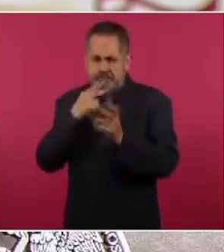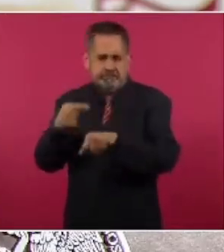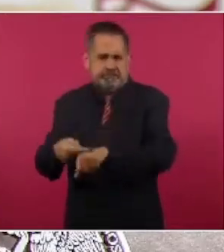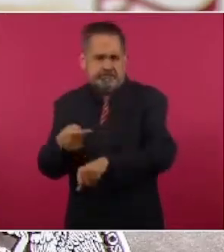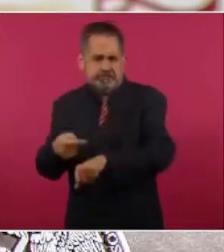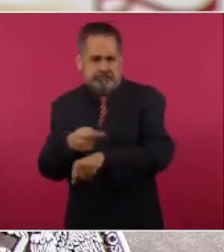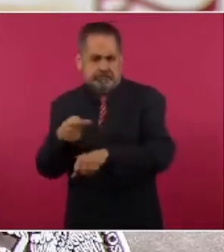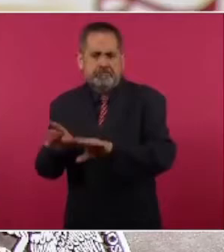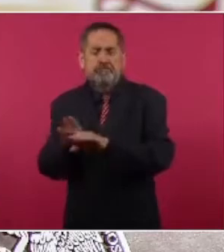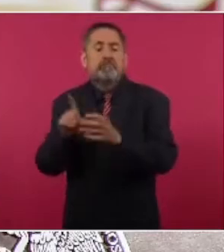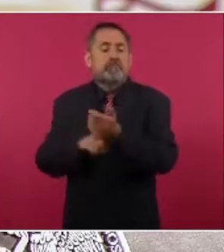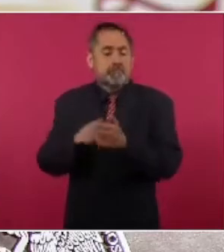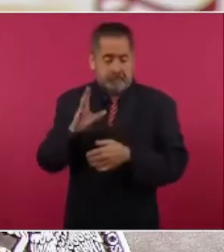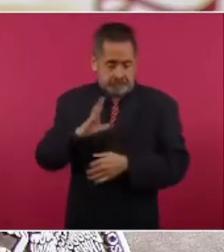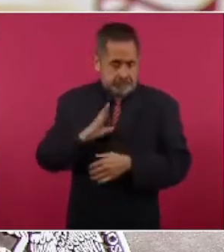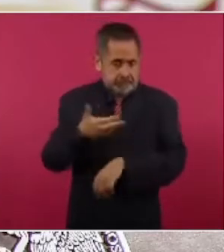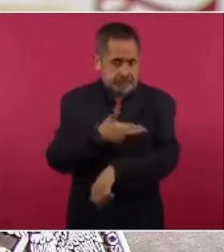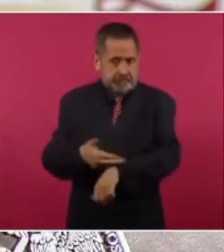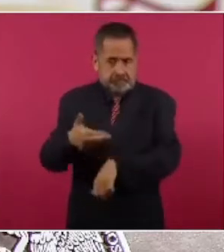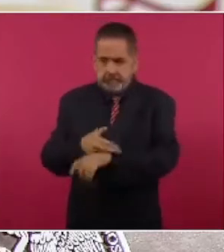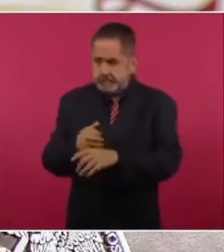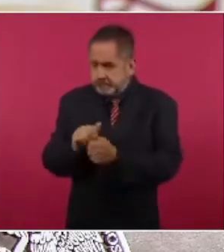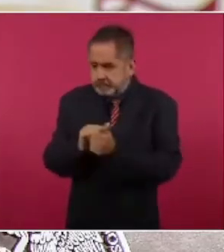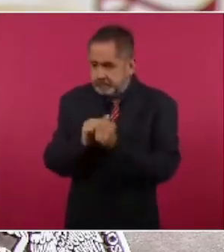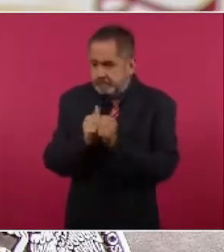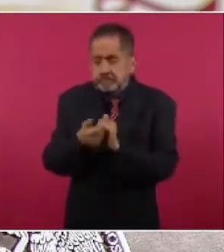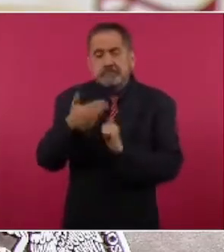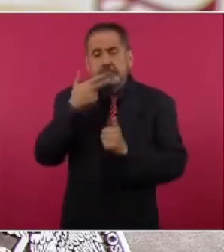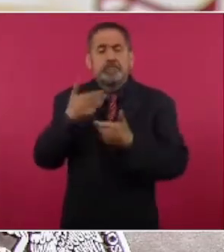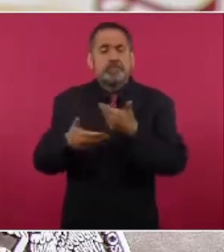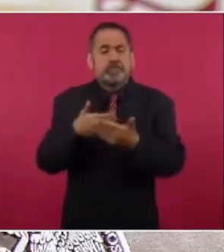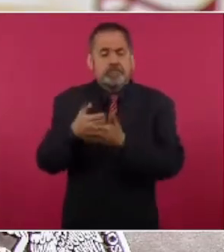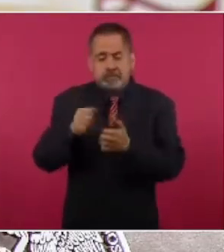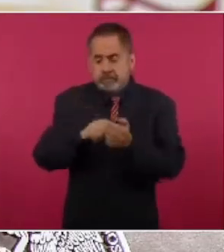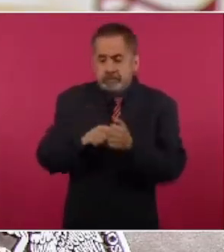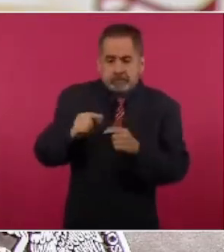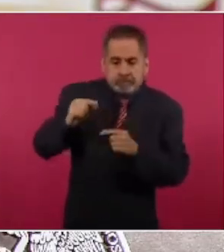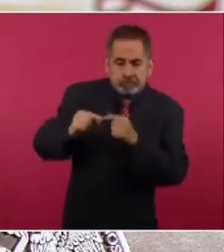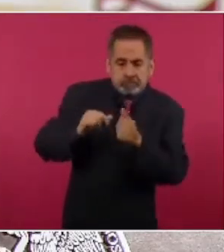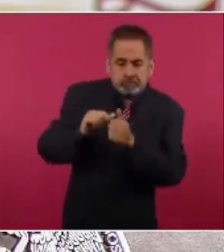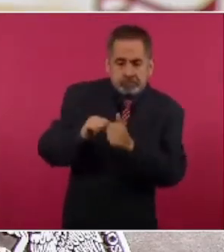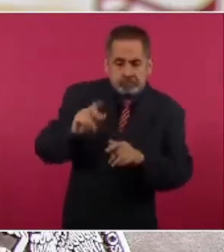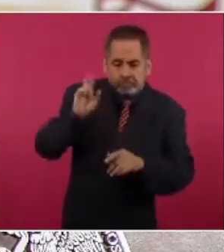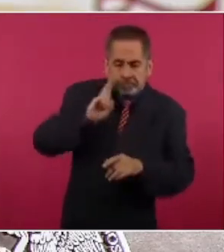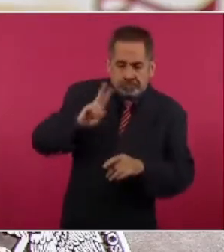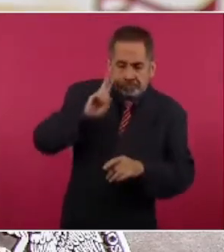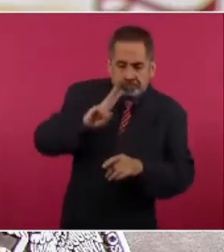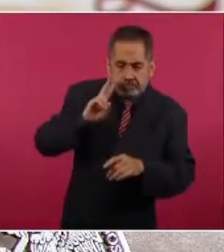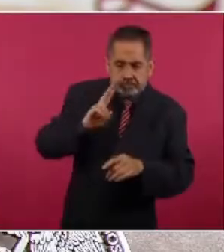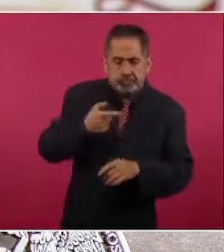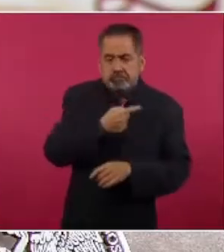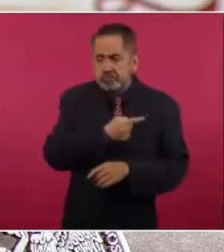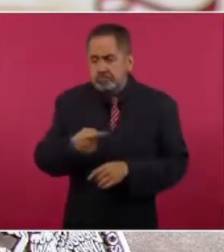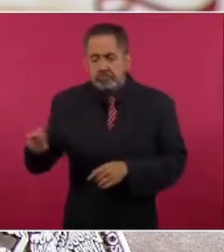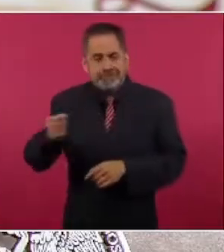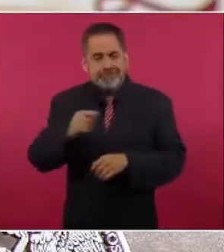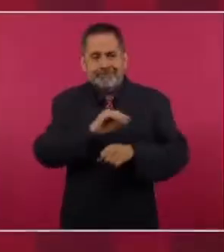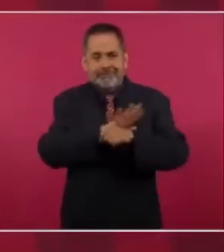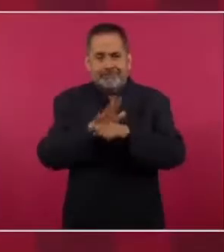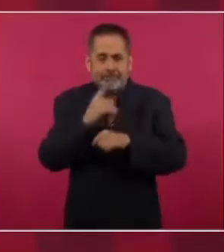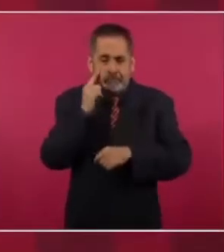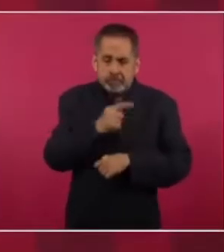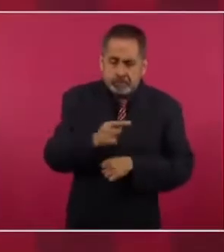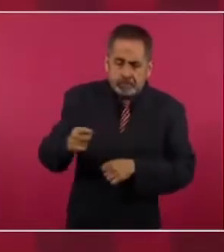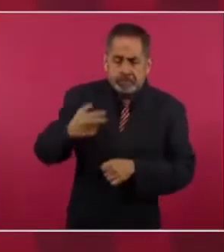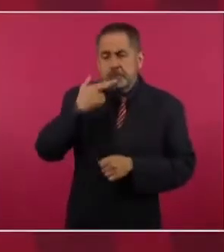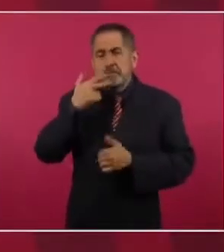se han mejorado precisamente a través de la experiencia ganada durante la pandemia, porque